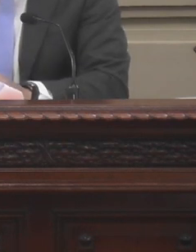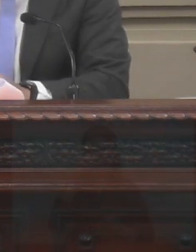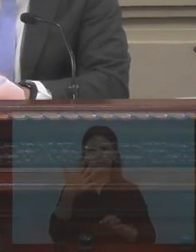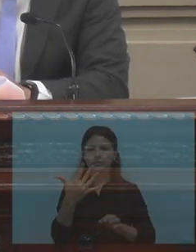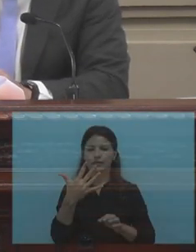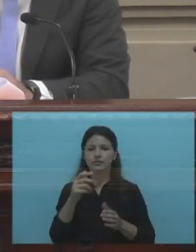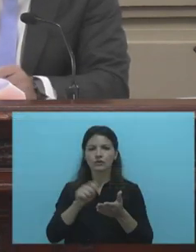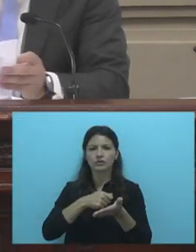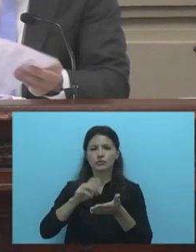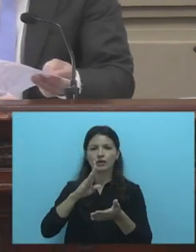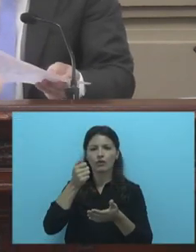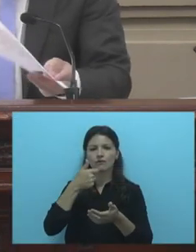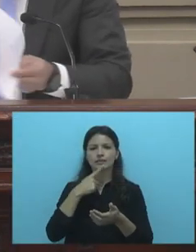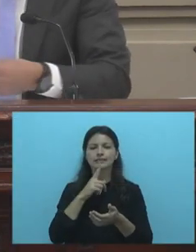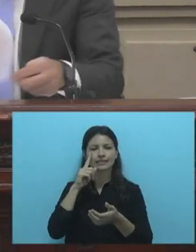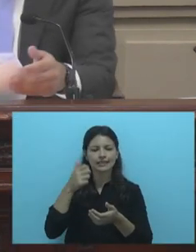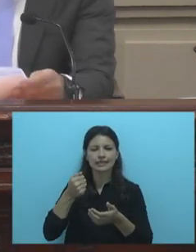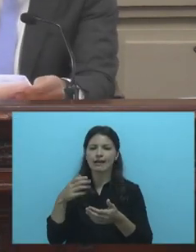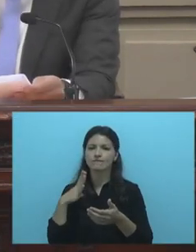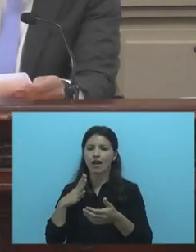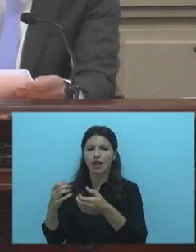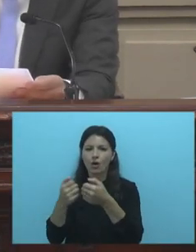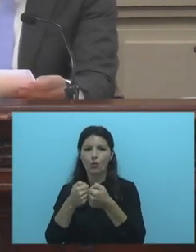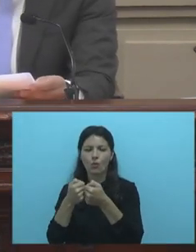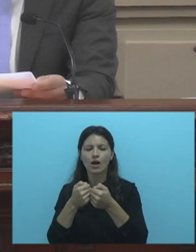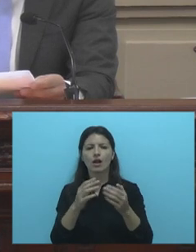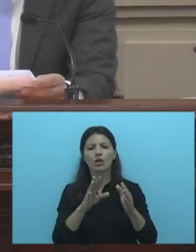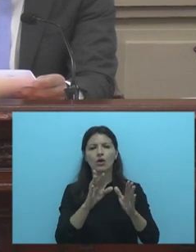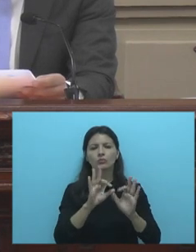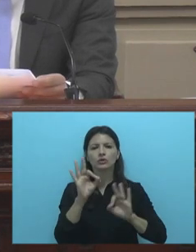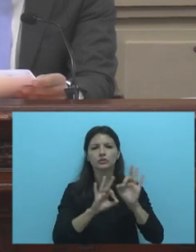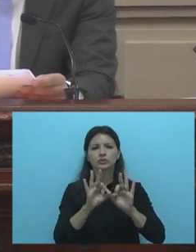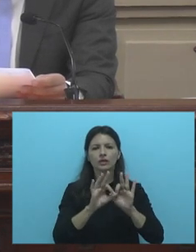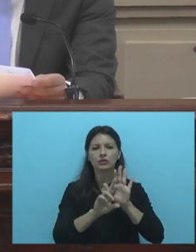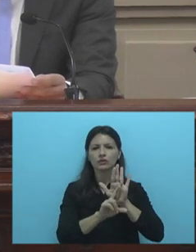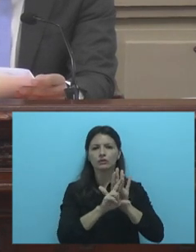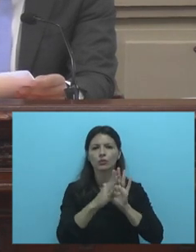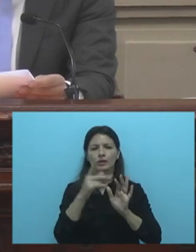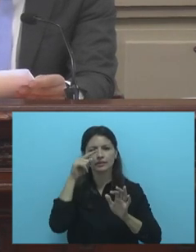49.375, diputado Bastía, no cuenta con dictamen. El punto número 19, proyecto de resolución